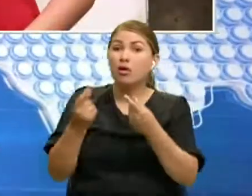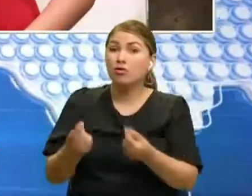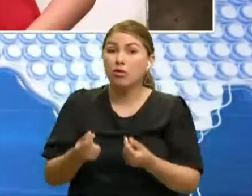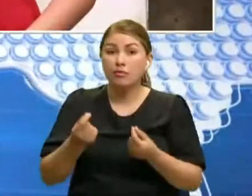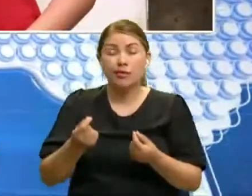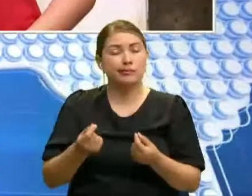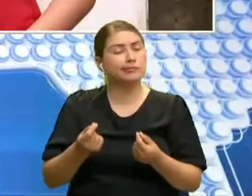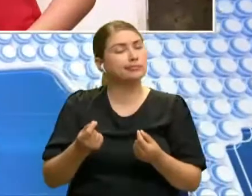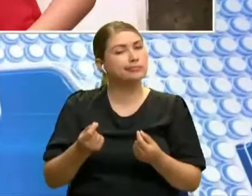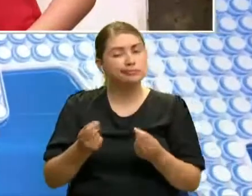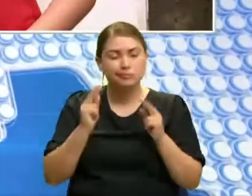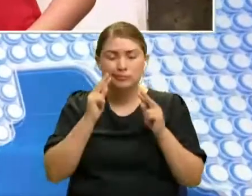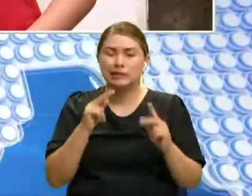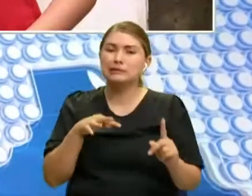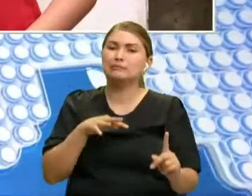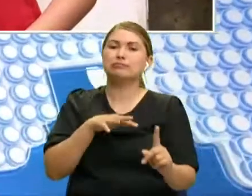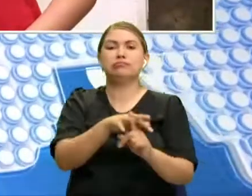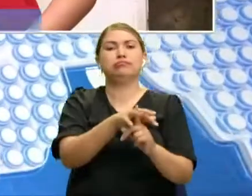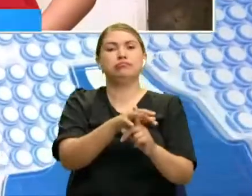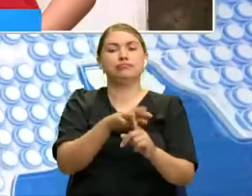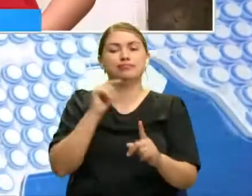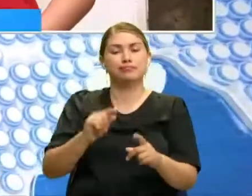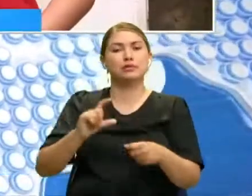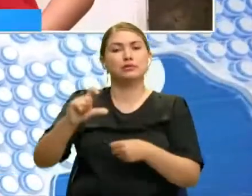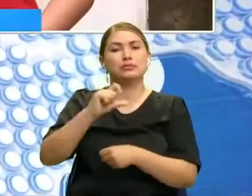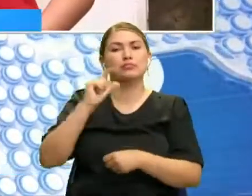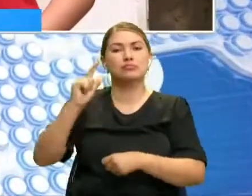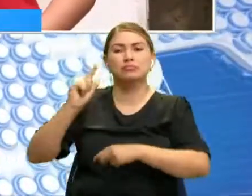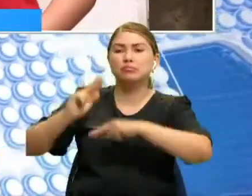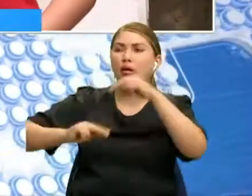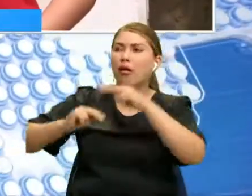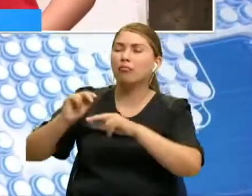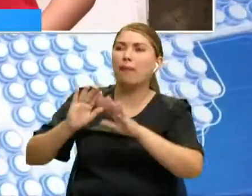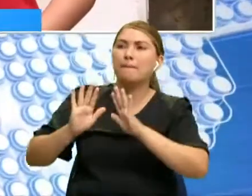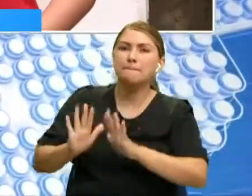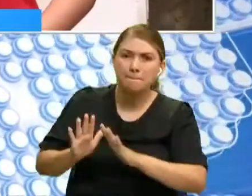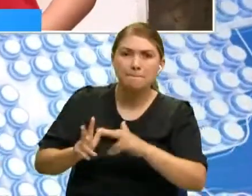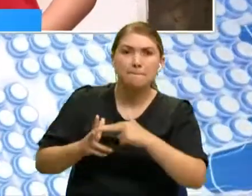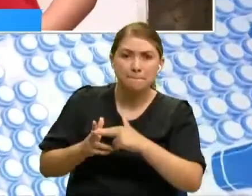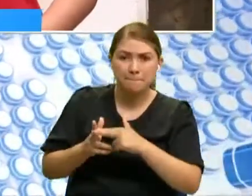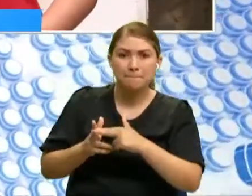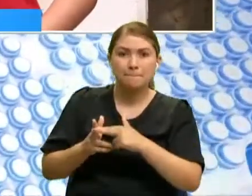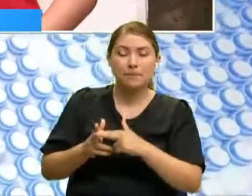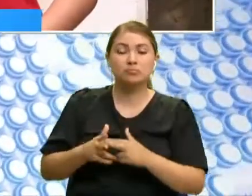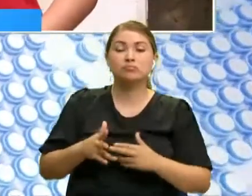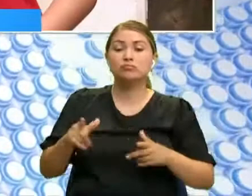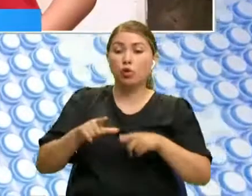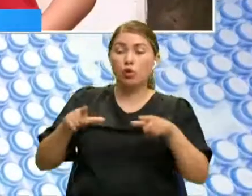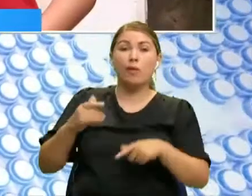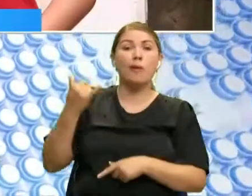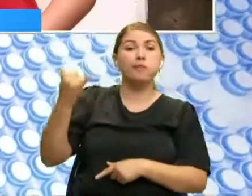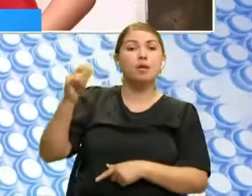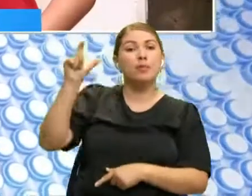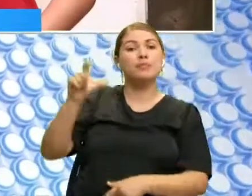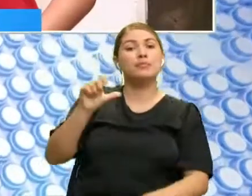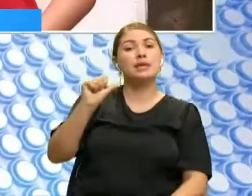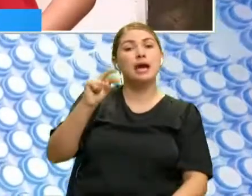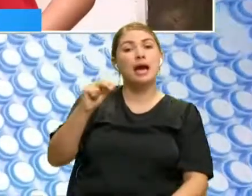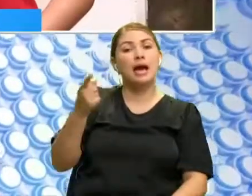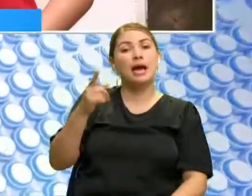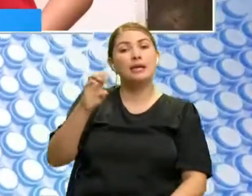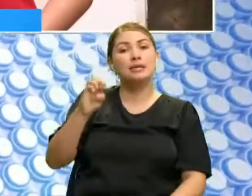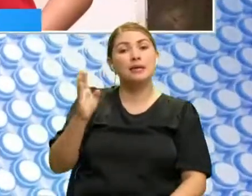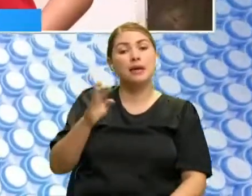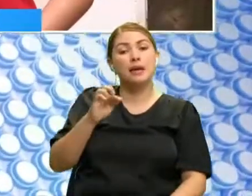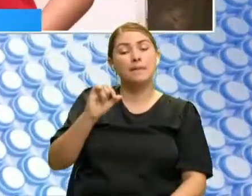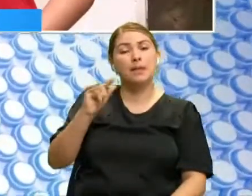son factores que se han visto afectados en la ciudad por obras inconclusas. En un lugar de la noticia se encuentra Angie Pinto. Angie,